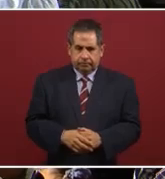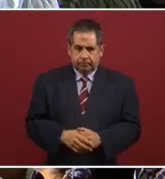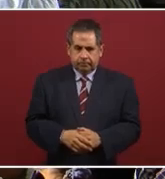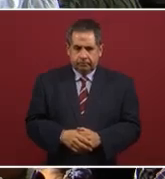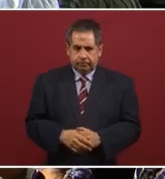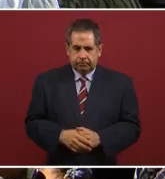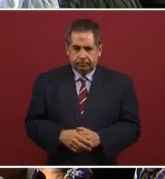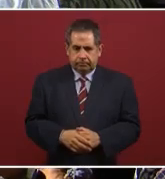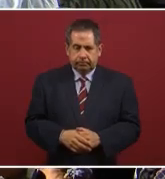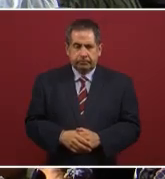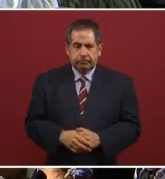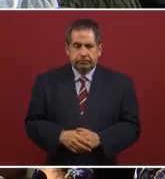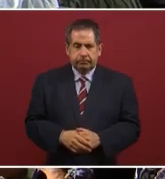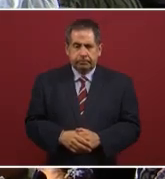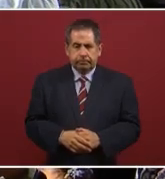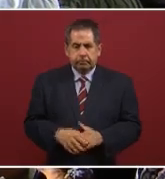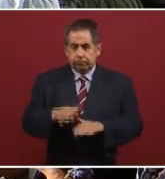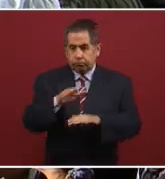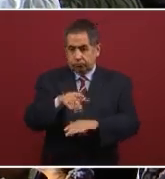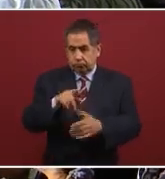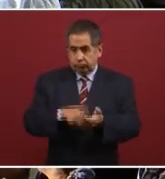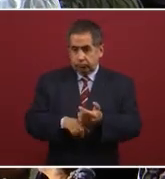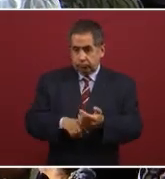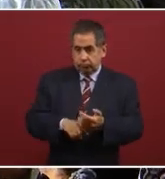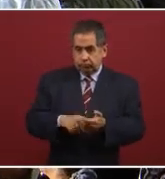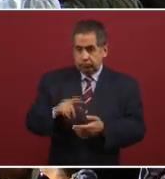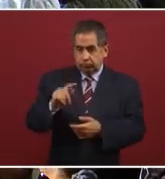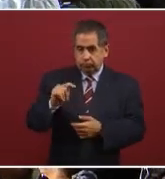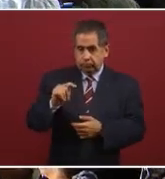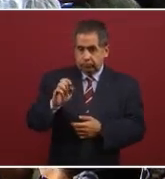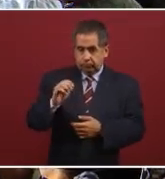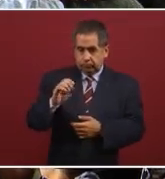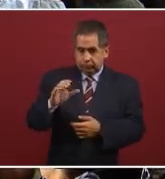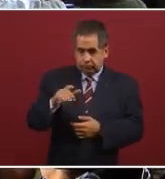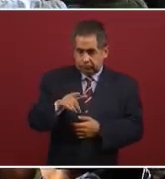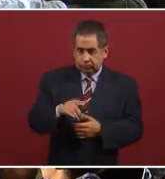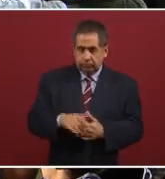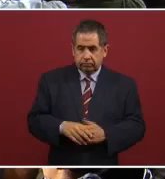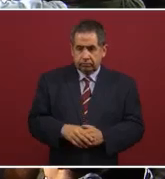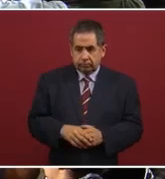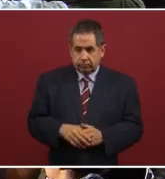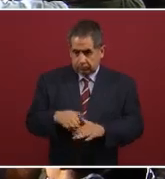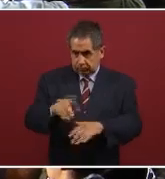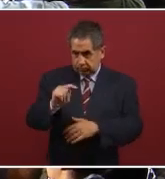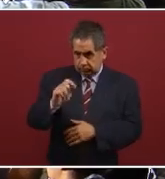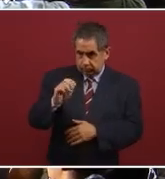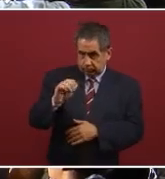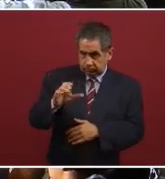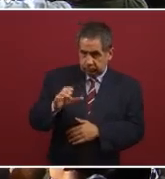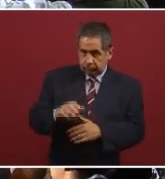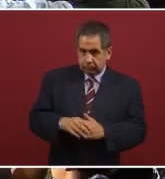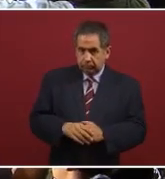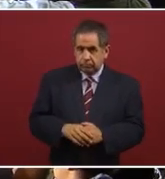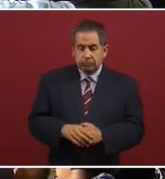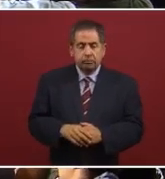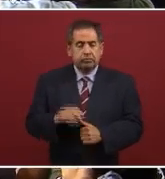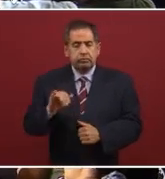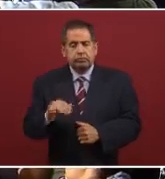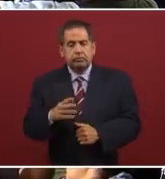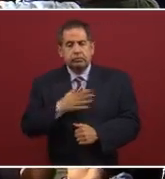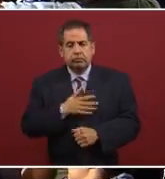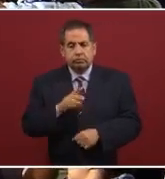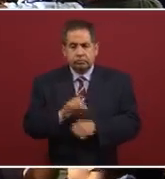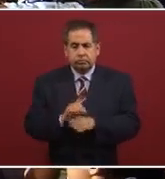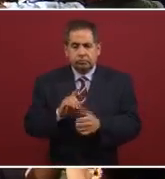Sobre… Es atrás. Sí. Es sobre el tratado. Sí, buenos días. Felipe